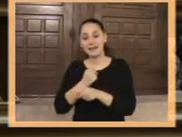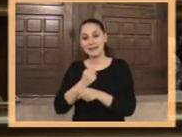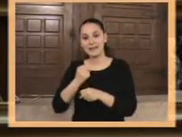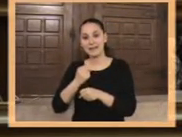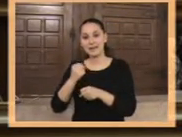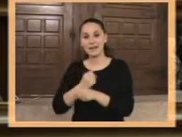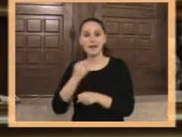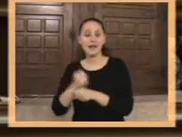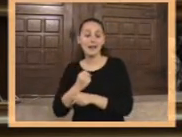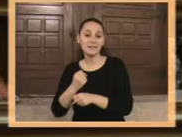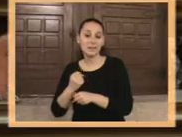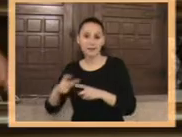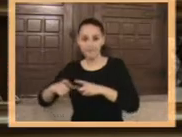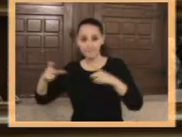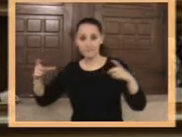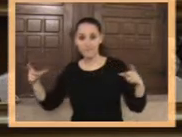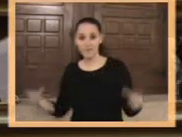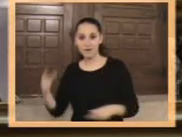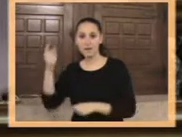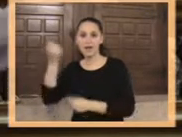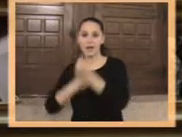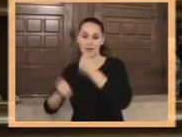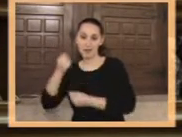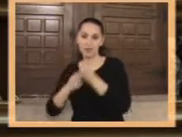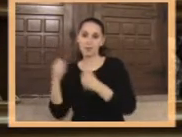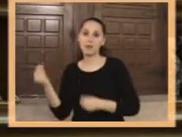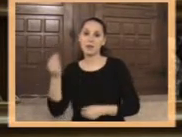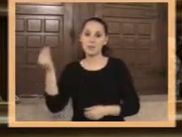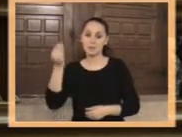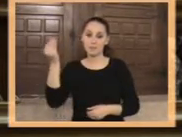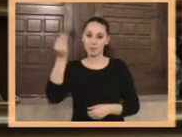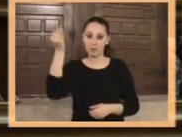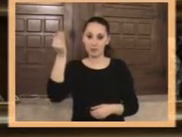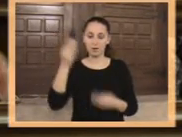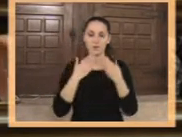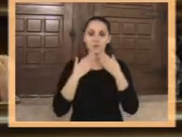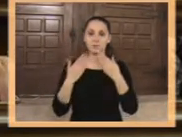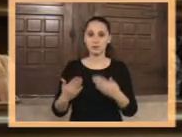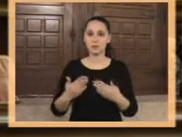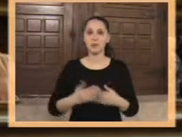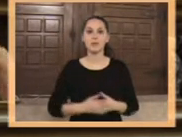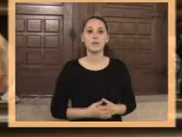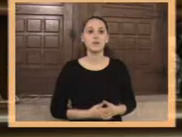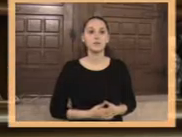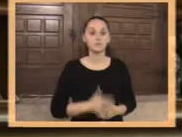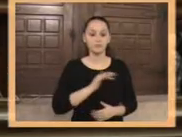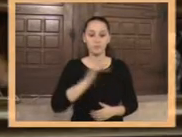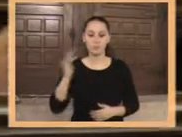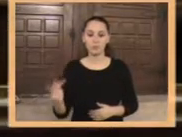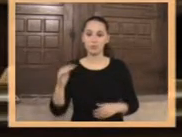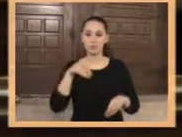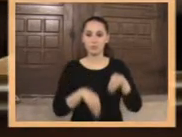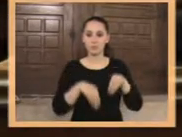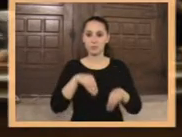correspondiente, como significa tener un nuevo supermercado en la ciudad. Muchas gracias. Pues pasamos a votación, si